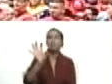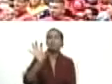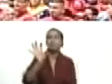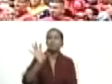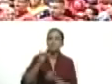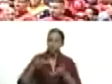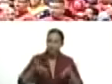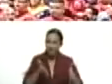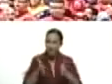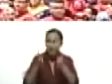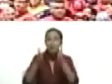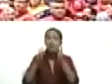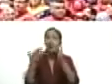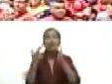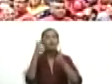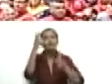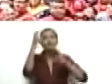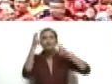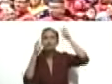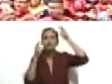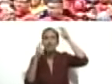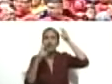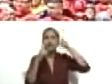El camino de Chávez.